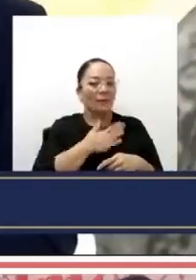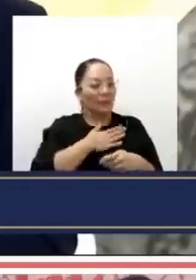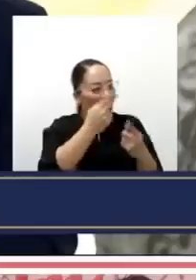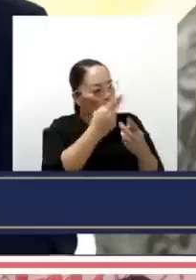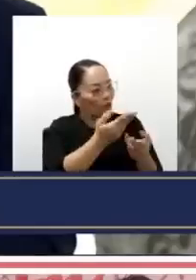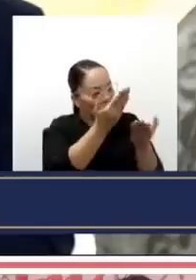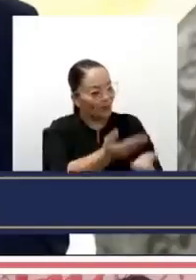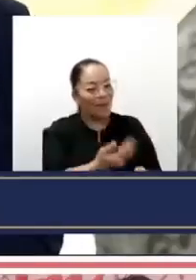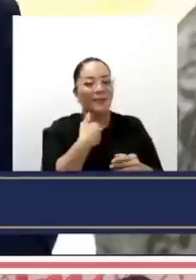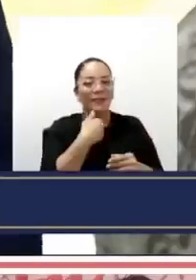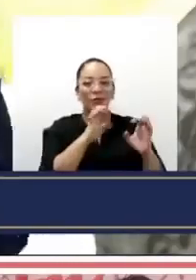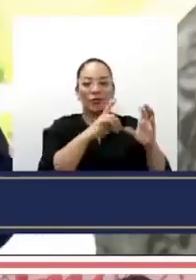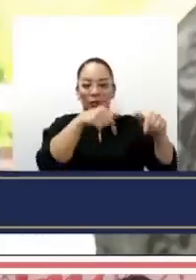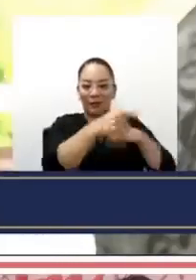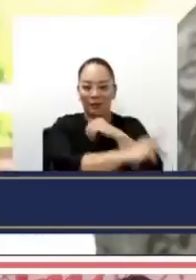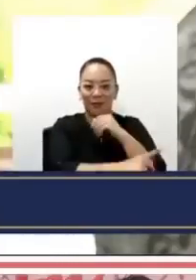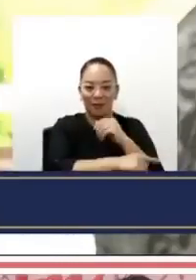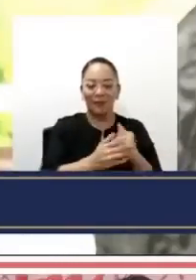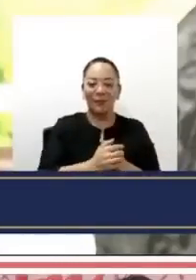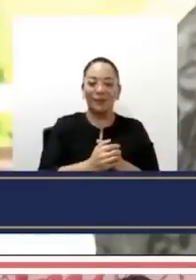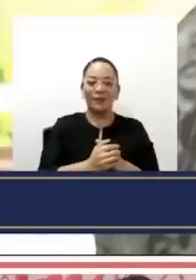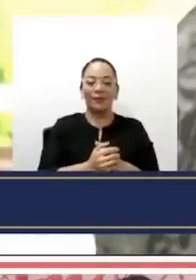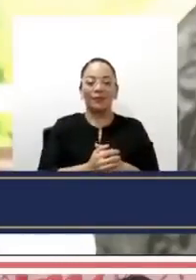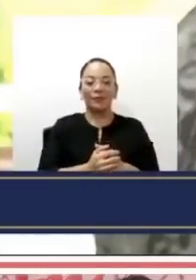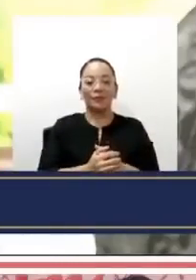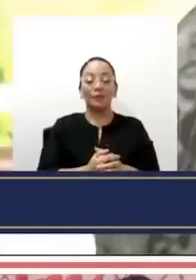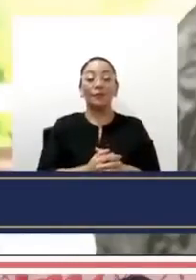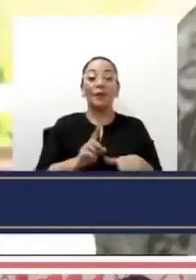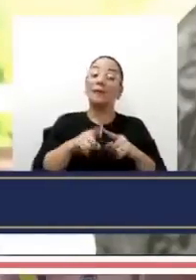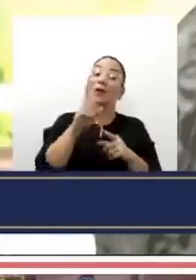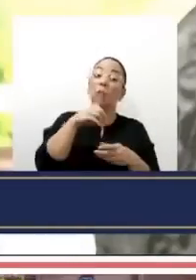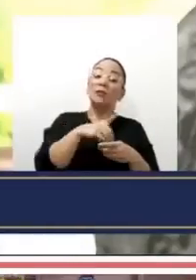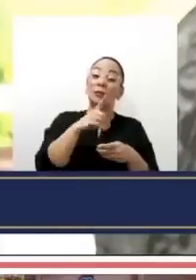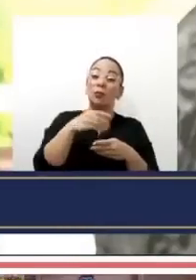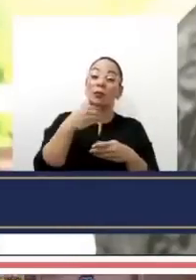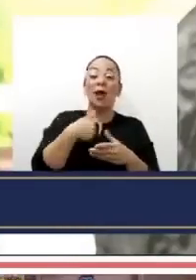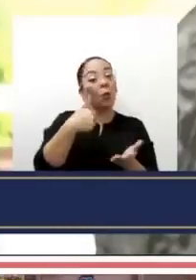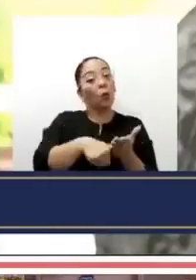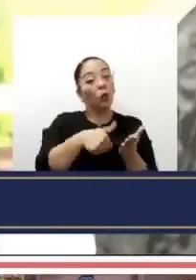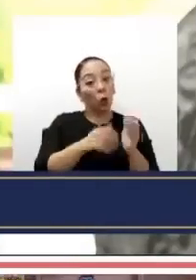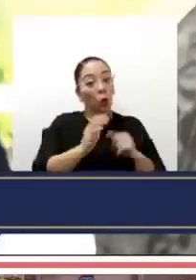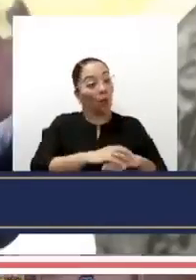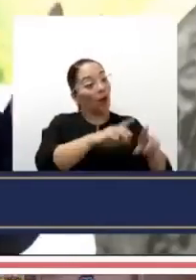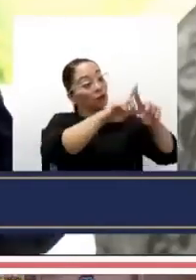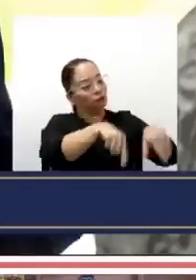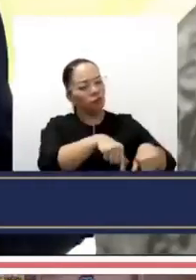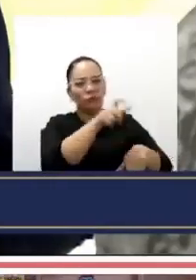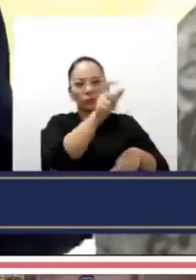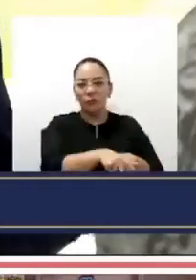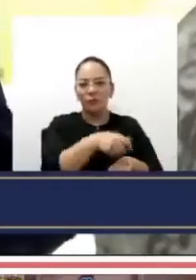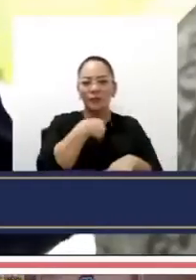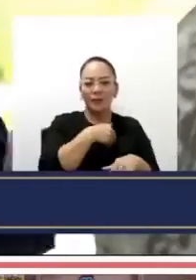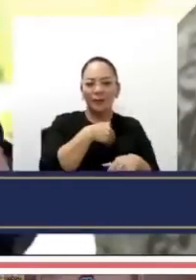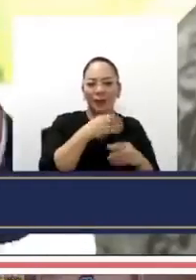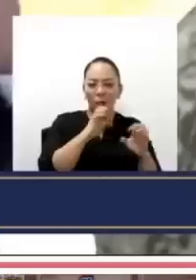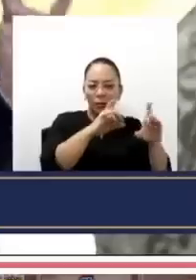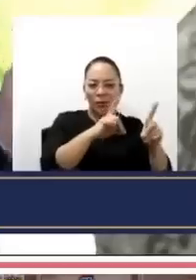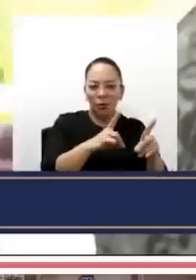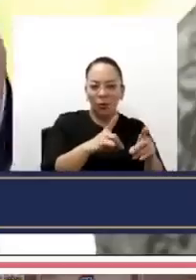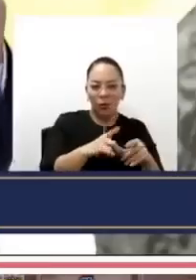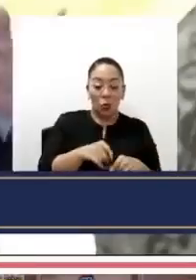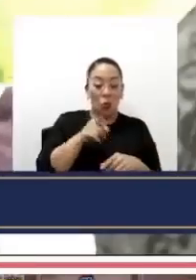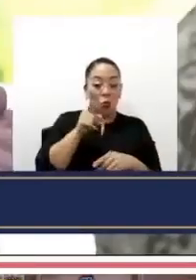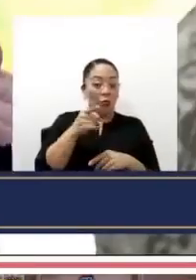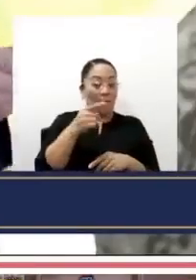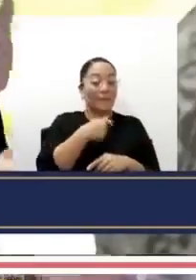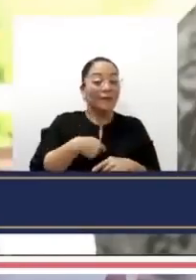sea la ministra de Educación de este país. Entonces, un diputado votó para censurar a doña Ana Caterina. Y usted, señor presidente, dijo que